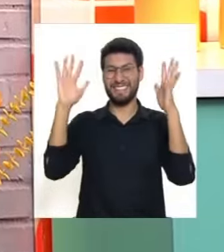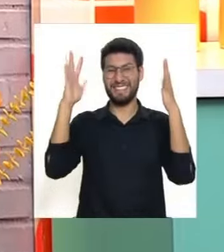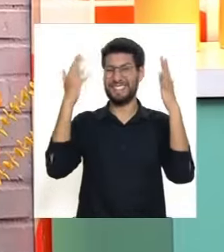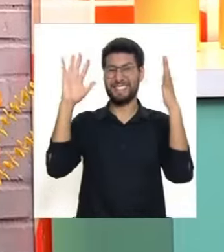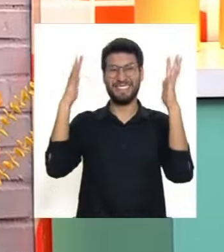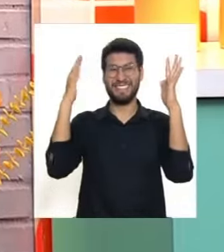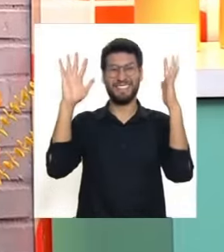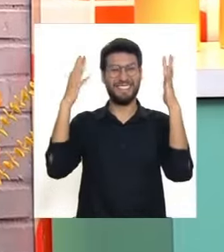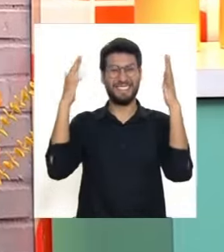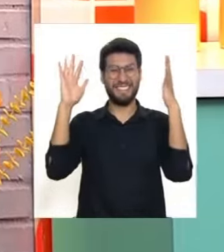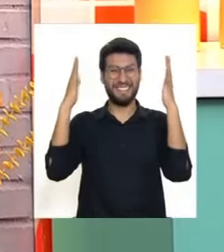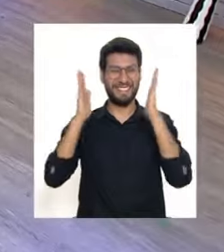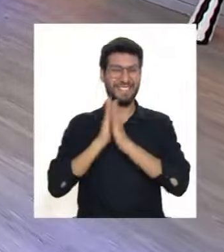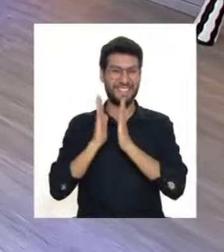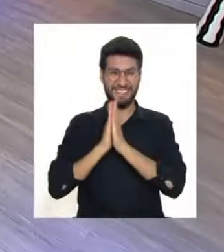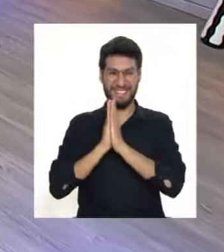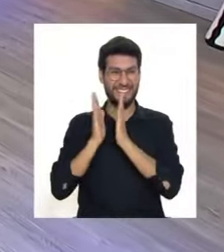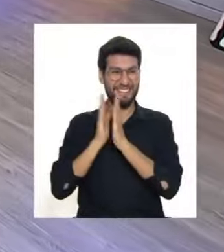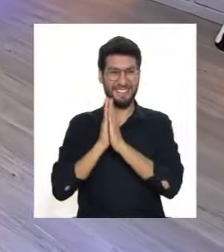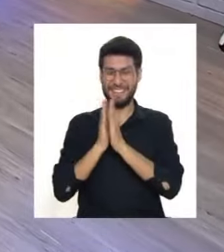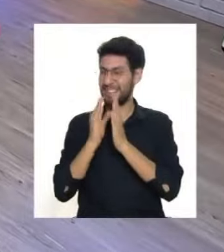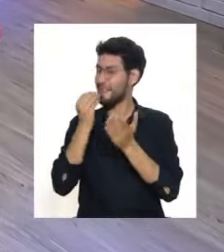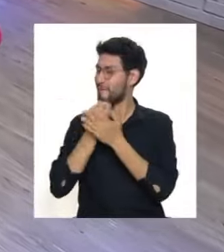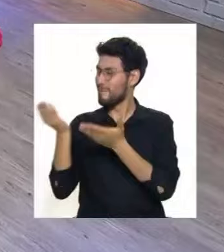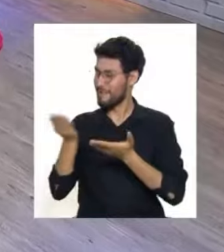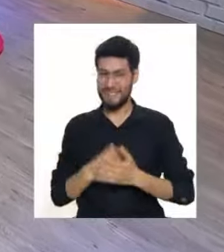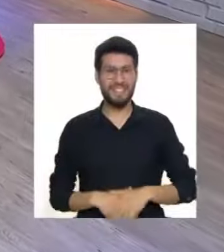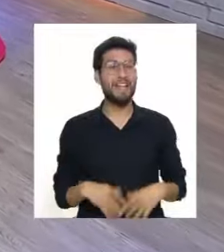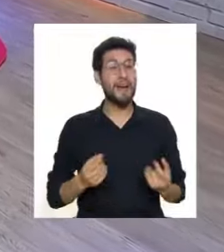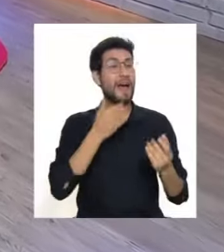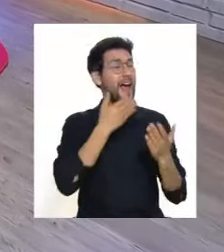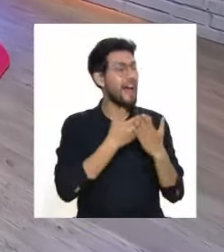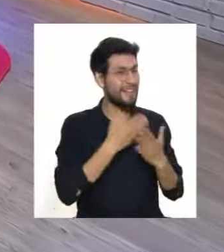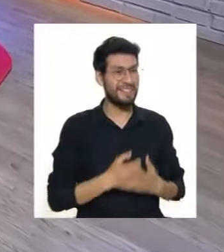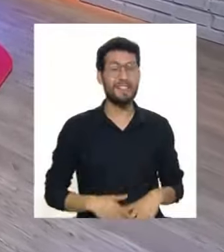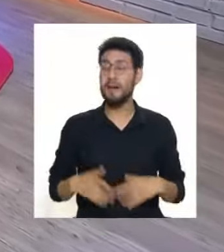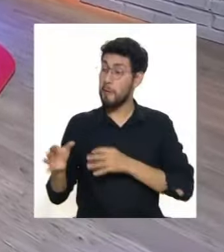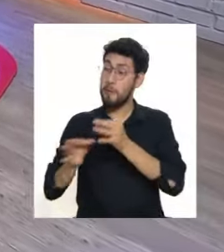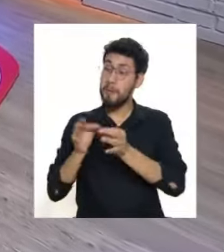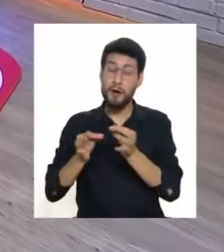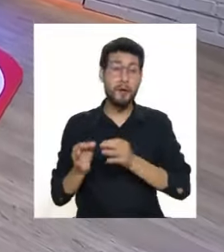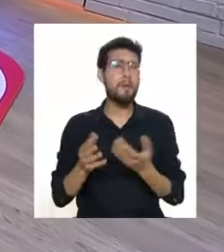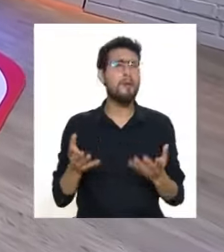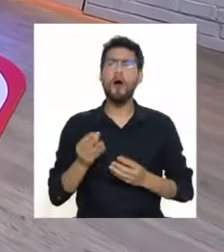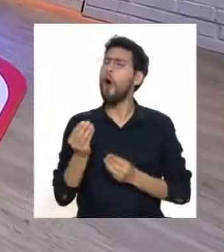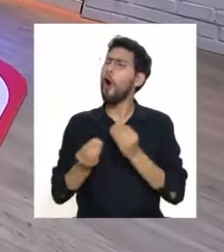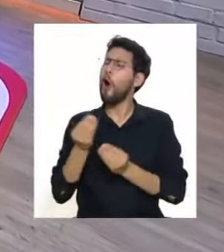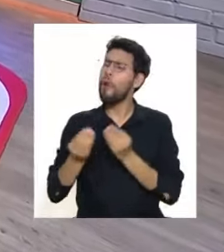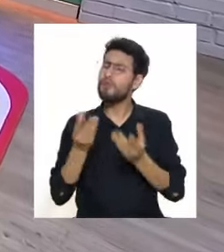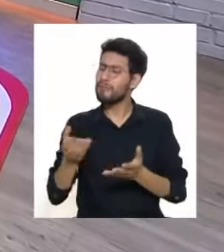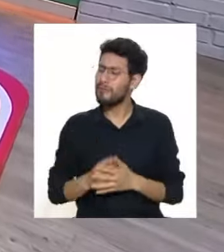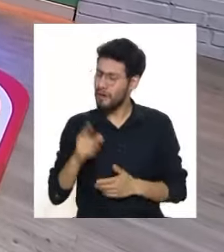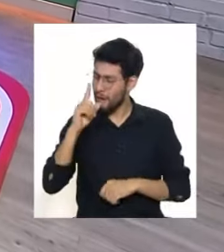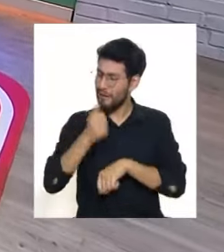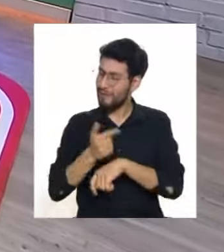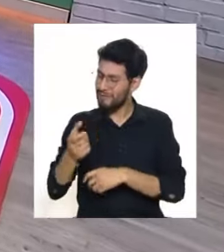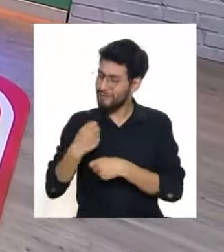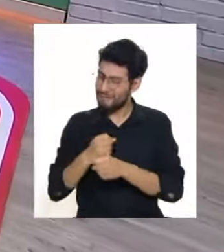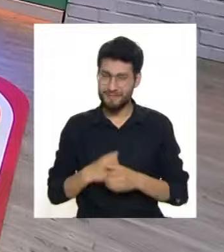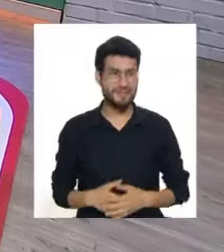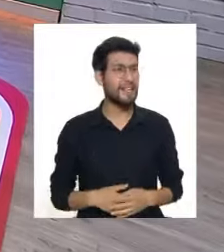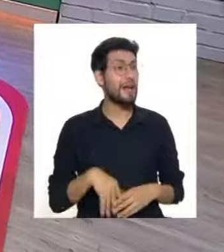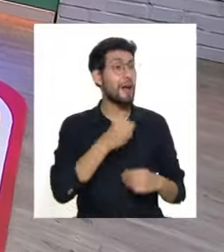ellos. Bienvenidos. Bienvenidos. Muchas gracias. Bienvenidos. Muchas gracias. Cuéntanos un poquito cómo así nace este